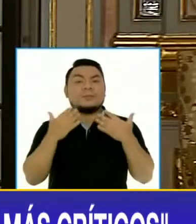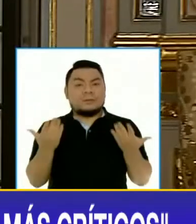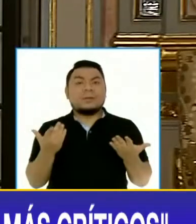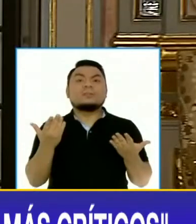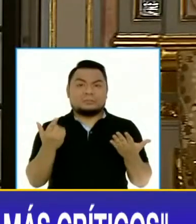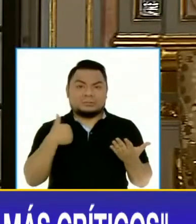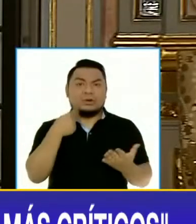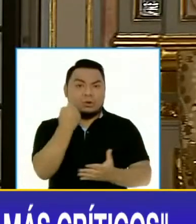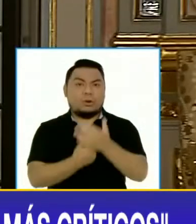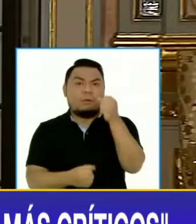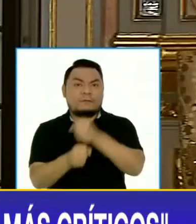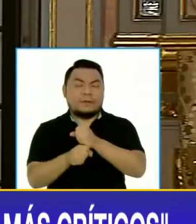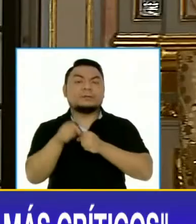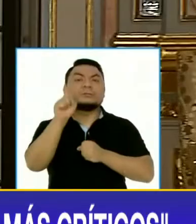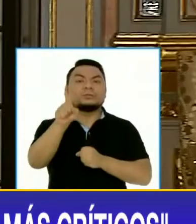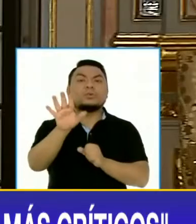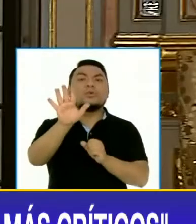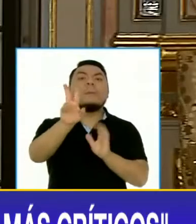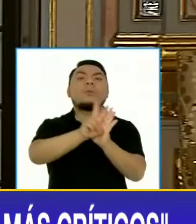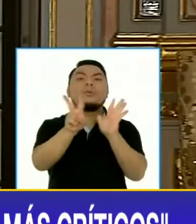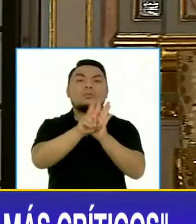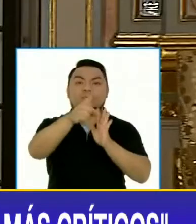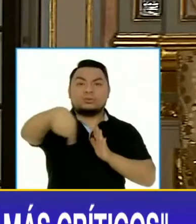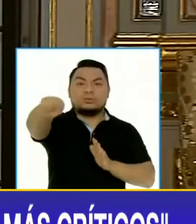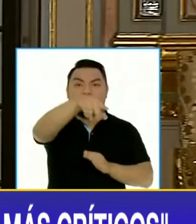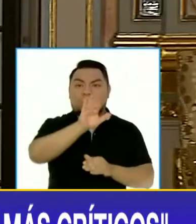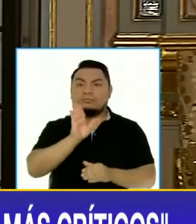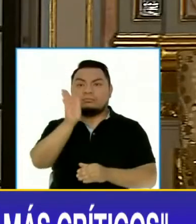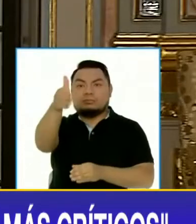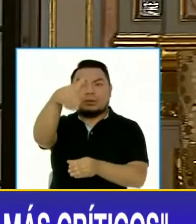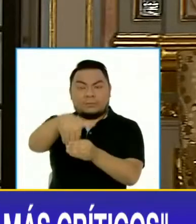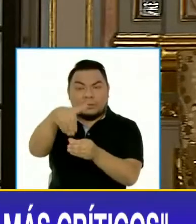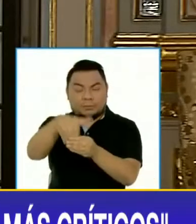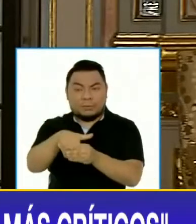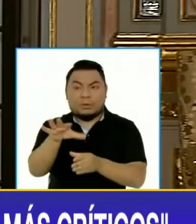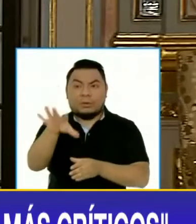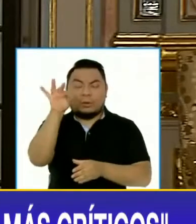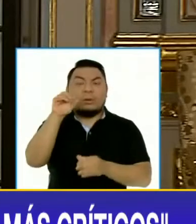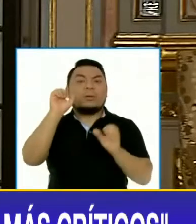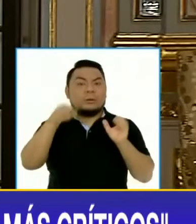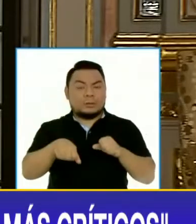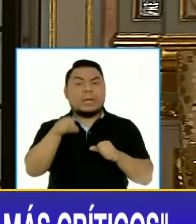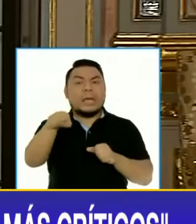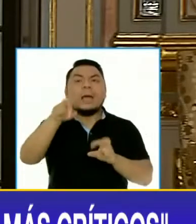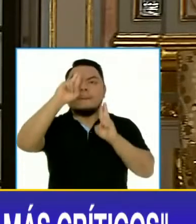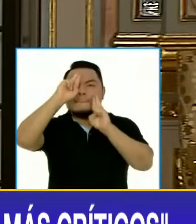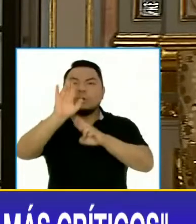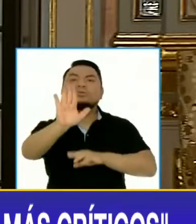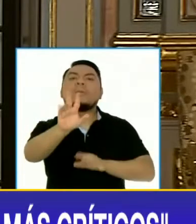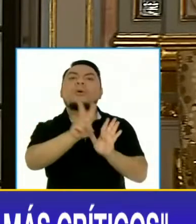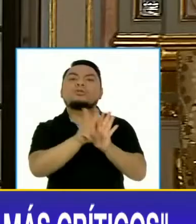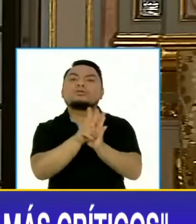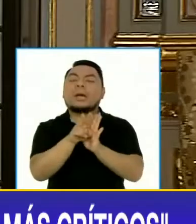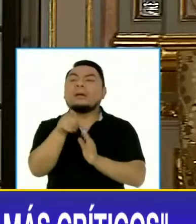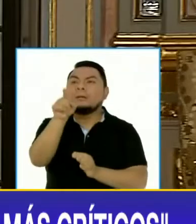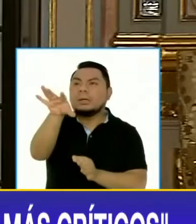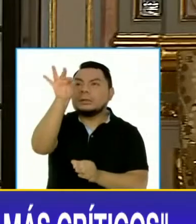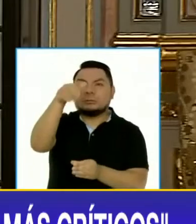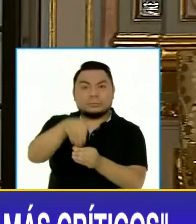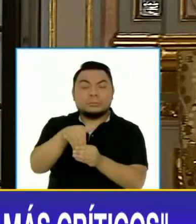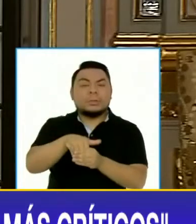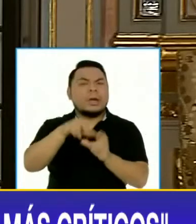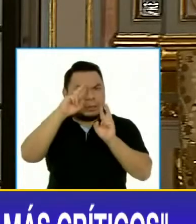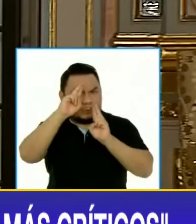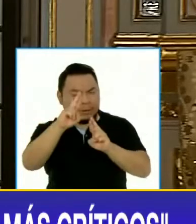la confianza de que su voluntad expresada en las urnas será plenamente respetada, los convoco